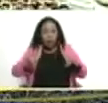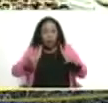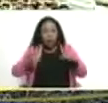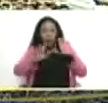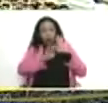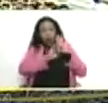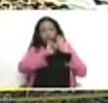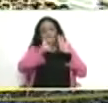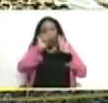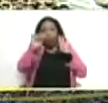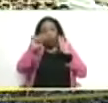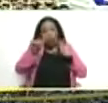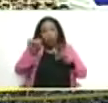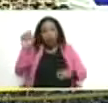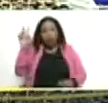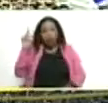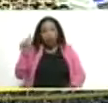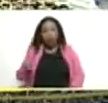Constitución.